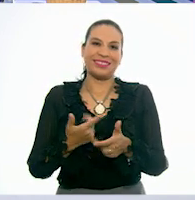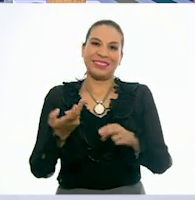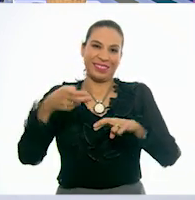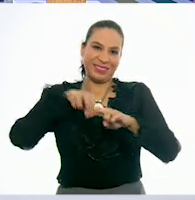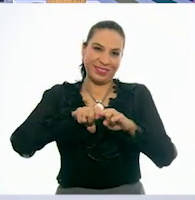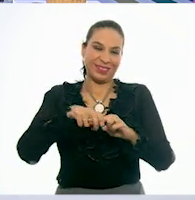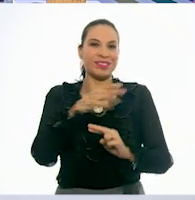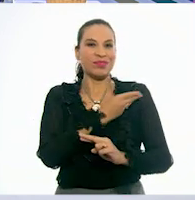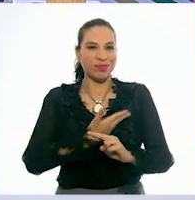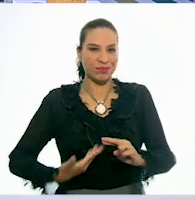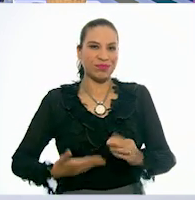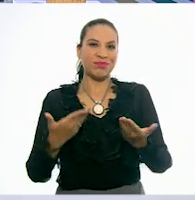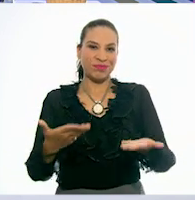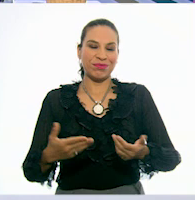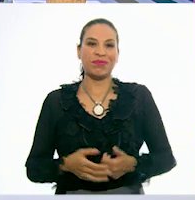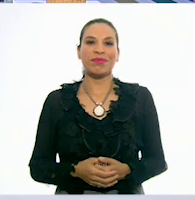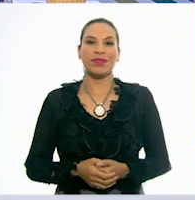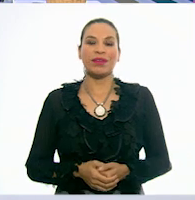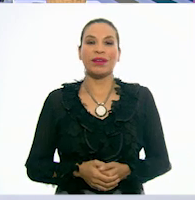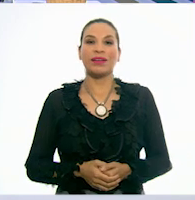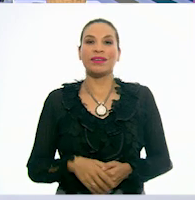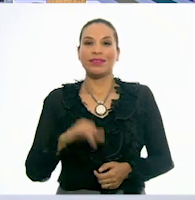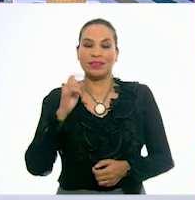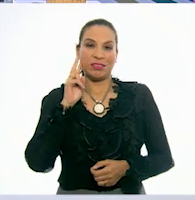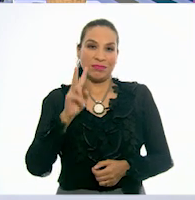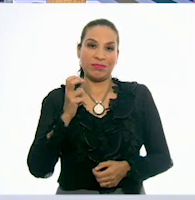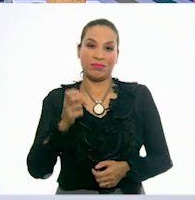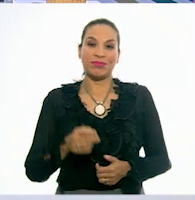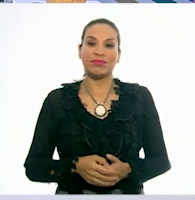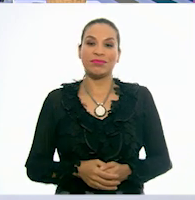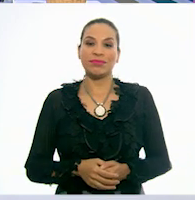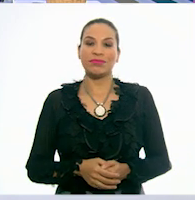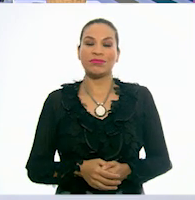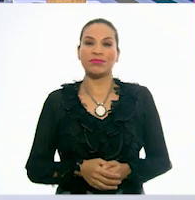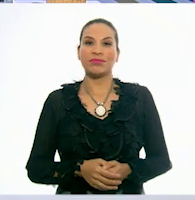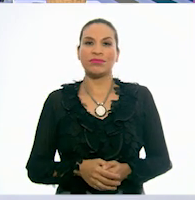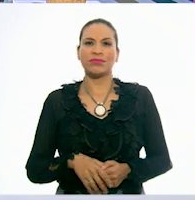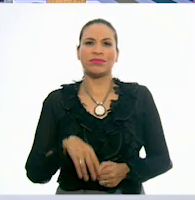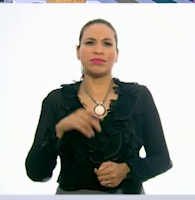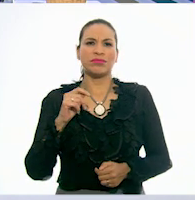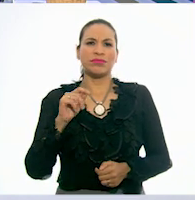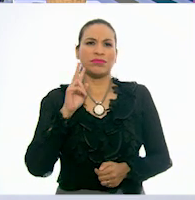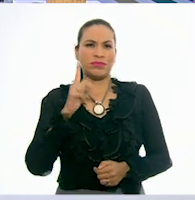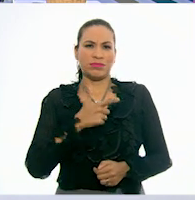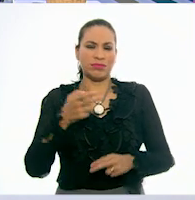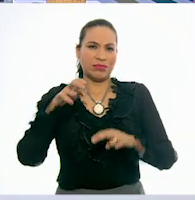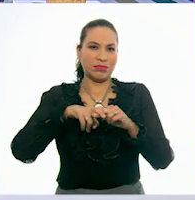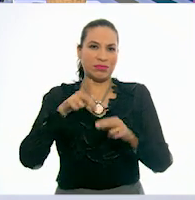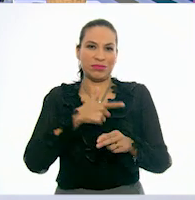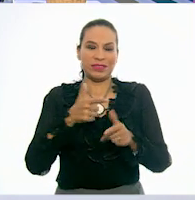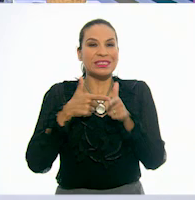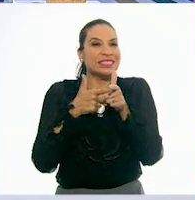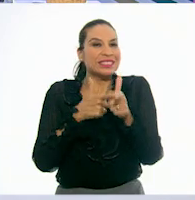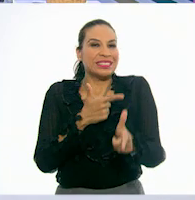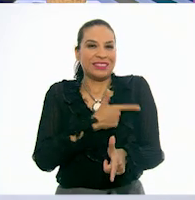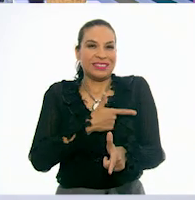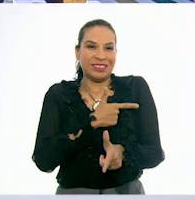presidencial. ¿Crees que Algo haya sido sacaba. cómoda? ¿Perdón? ¿Crees que haya sido cómoda? por eso no la dejaban.